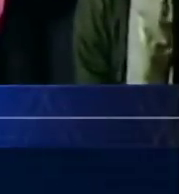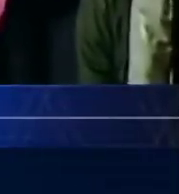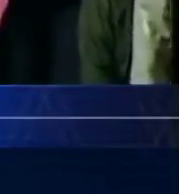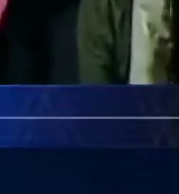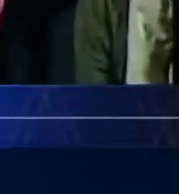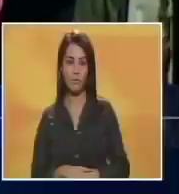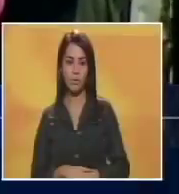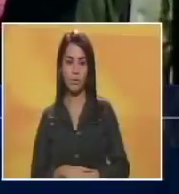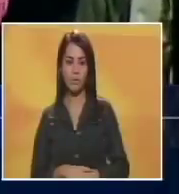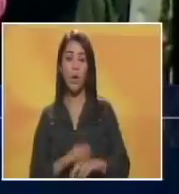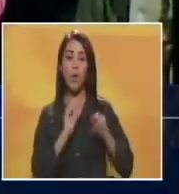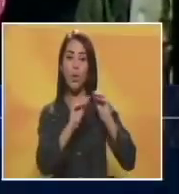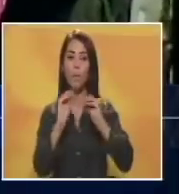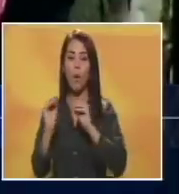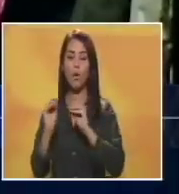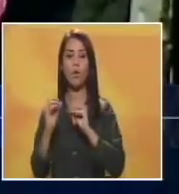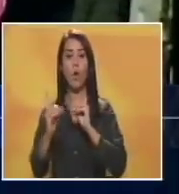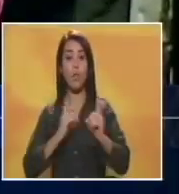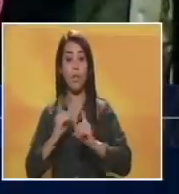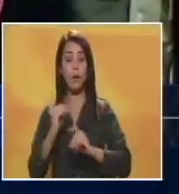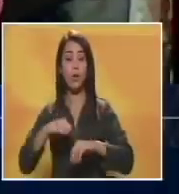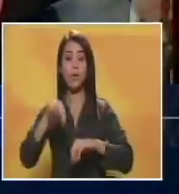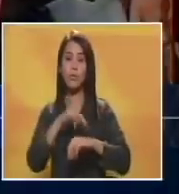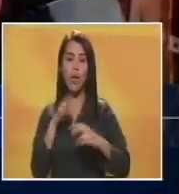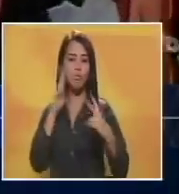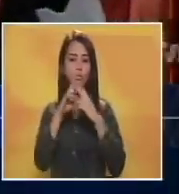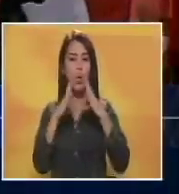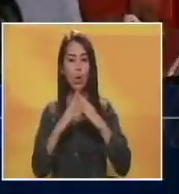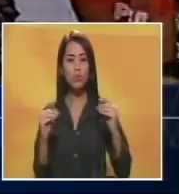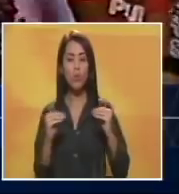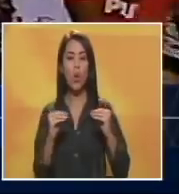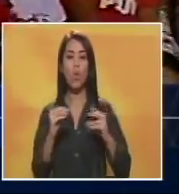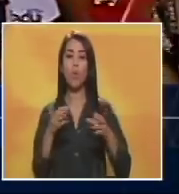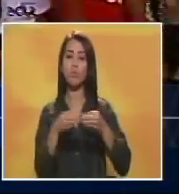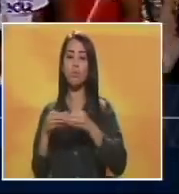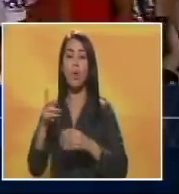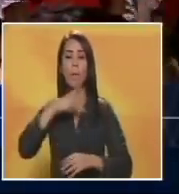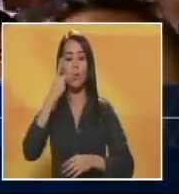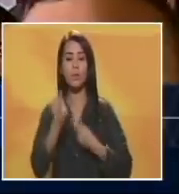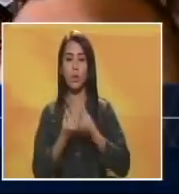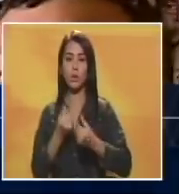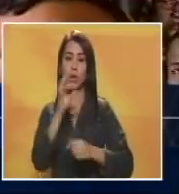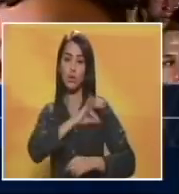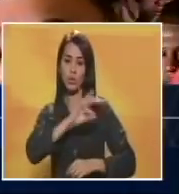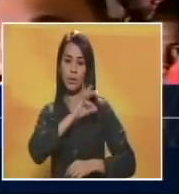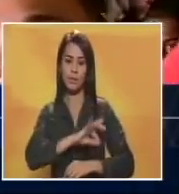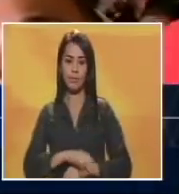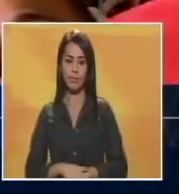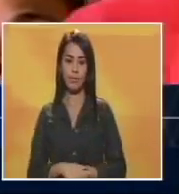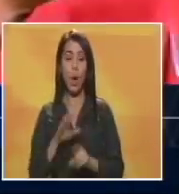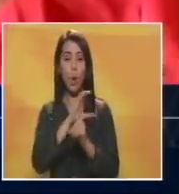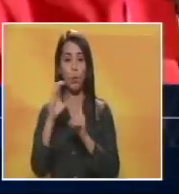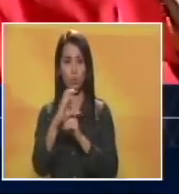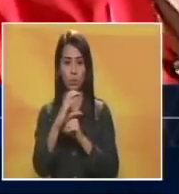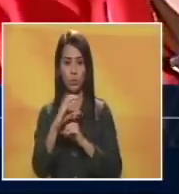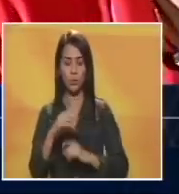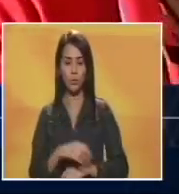El presidente reelecto Nicolás Maduro anunció la convocatoria a un gran diálogo nacional con todos los sectores que hacen vida en el país.